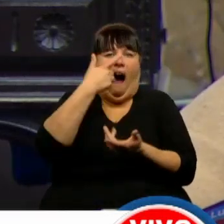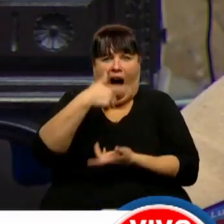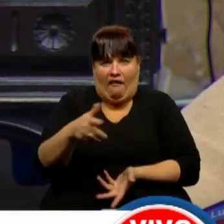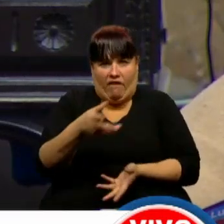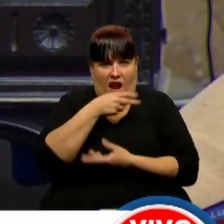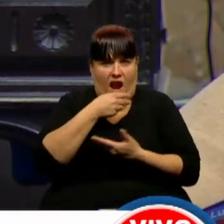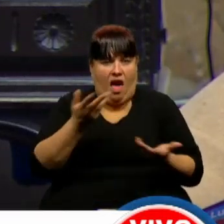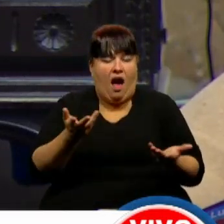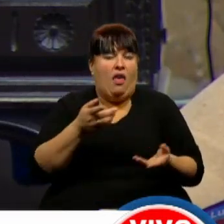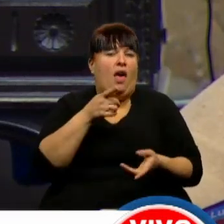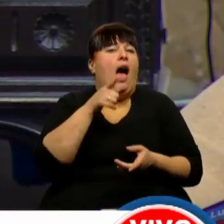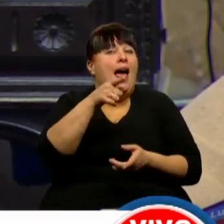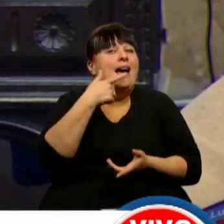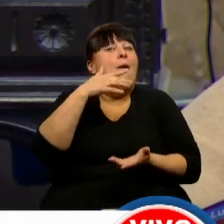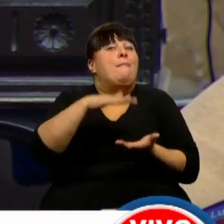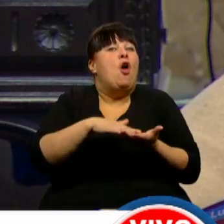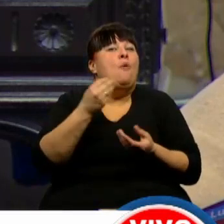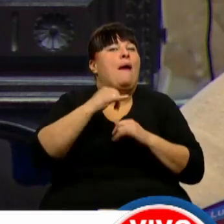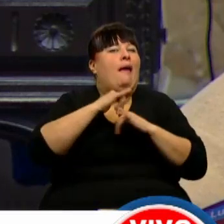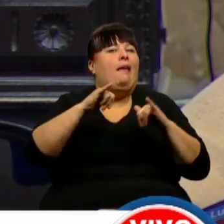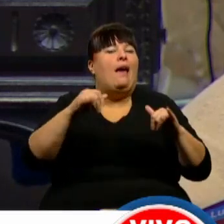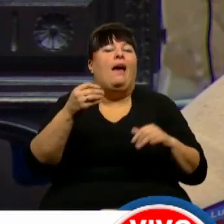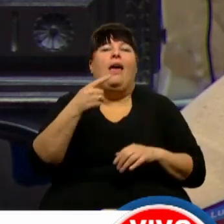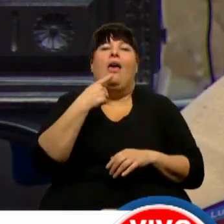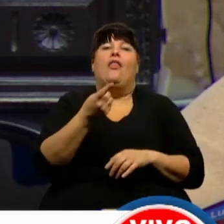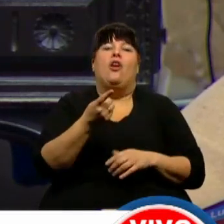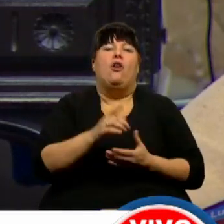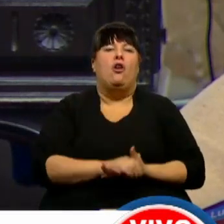nada, una de esas promesas fue